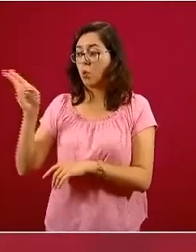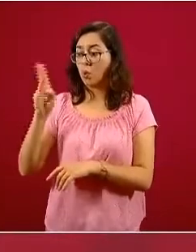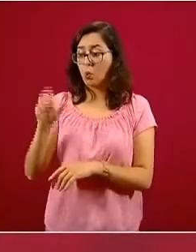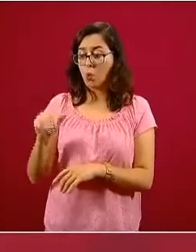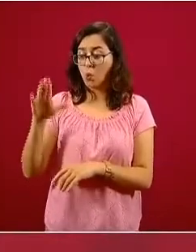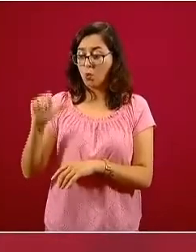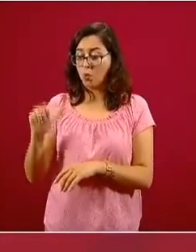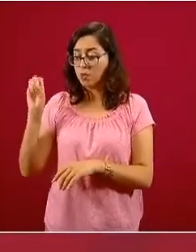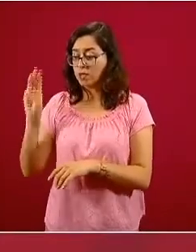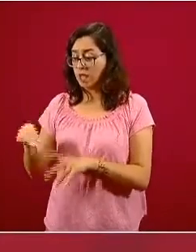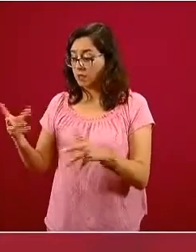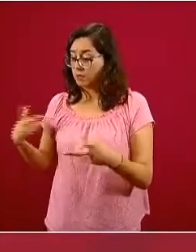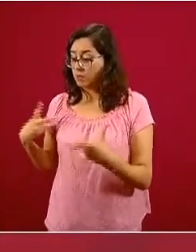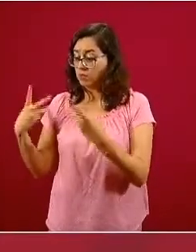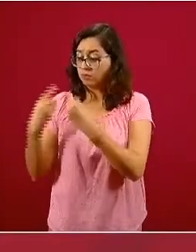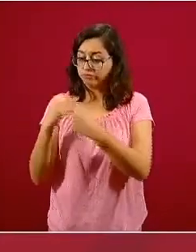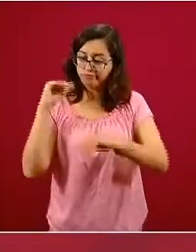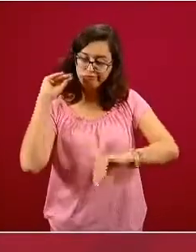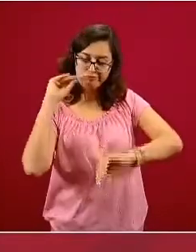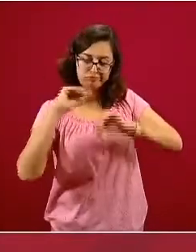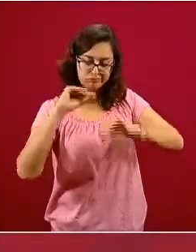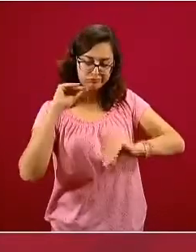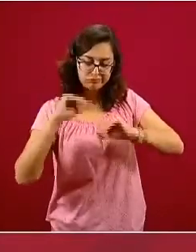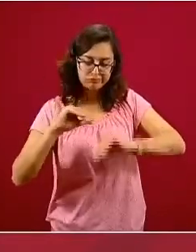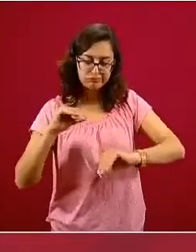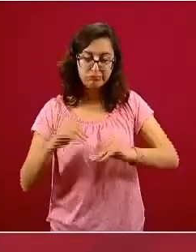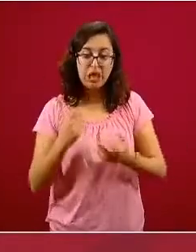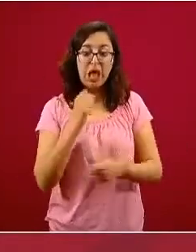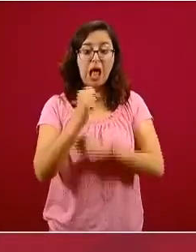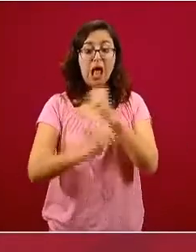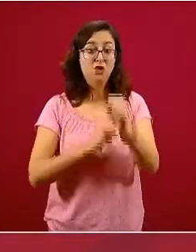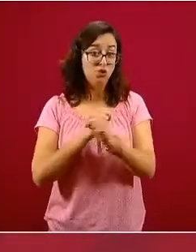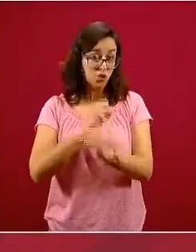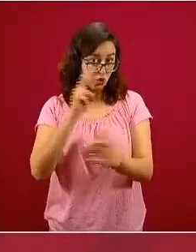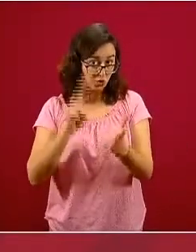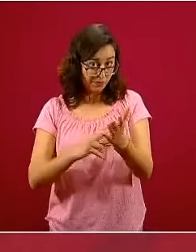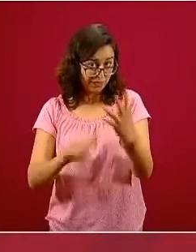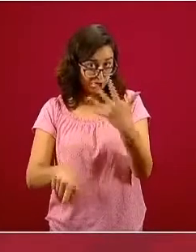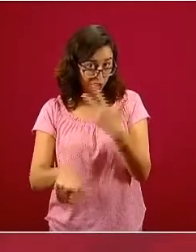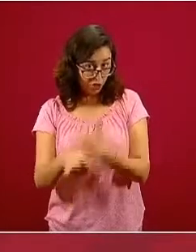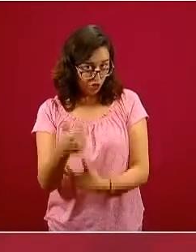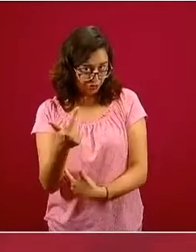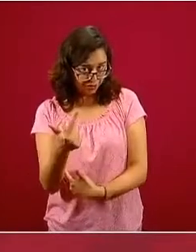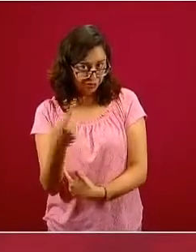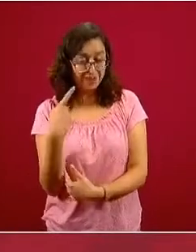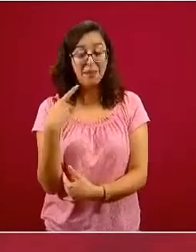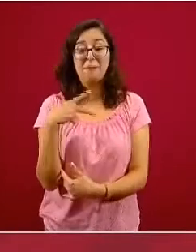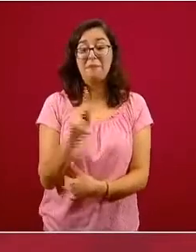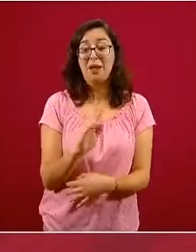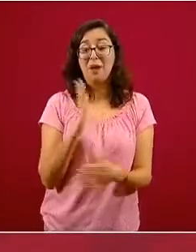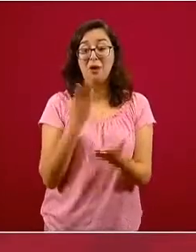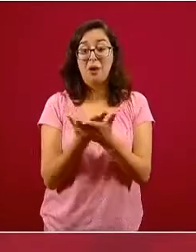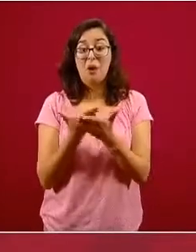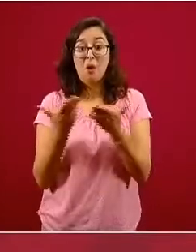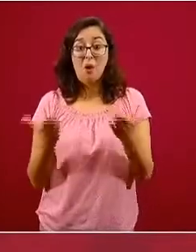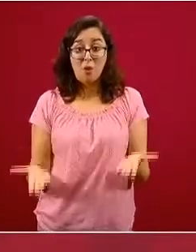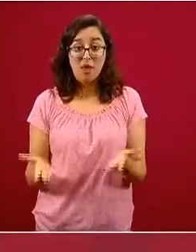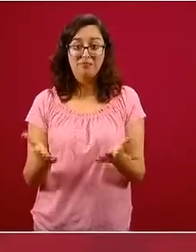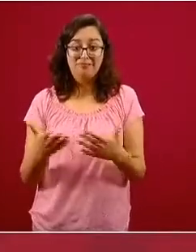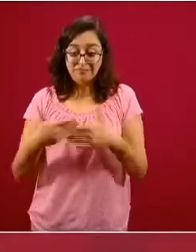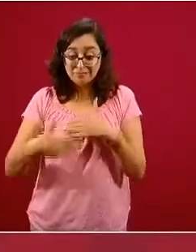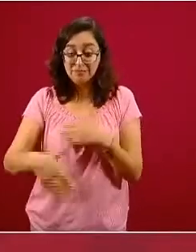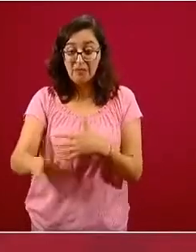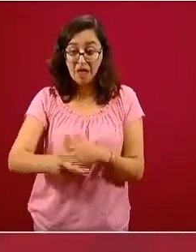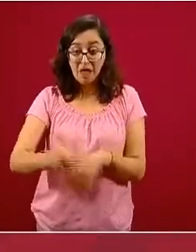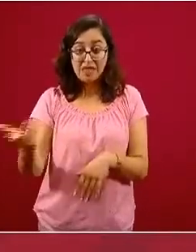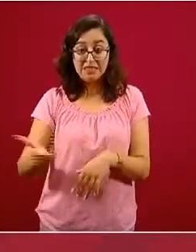públicas sobre alimentación y salud en 2012. Pero efectivamente un reto muy importante es implantar esas